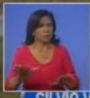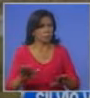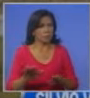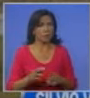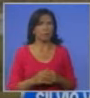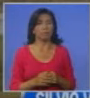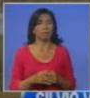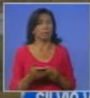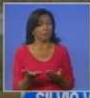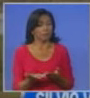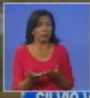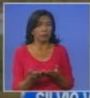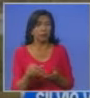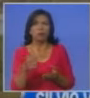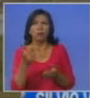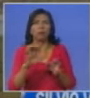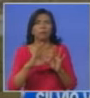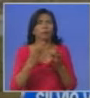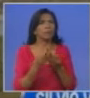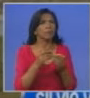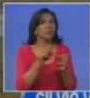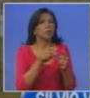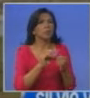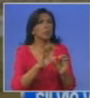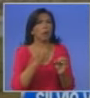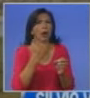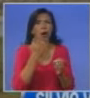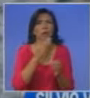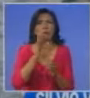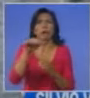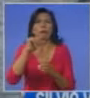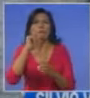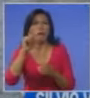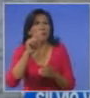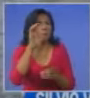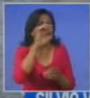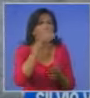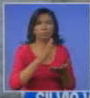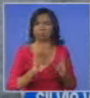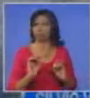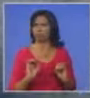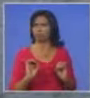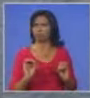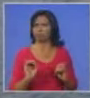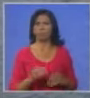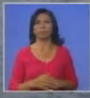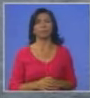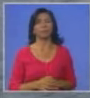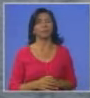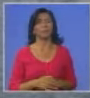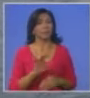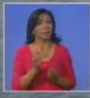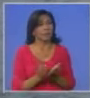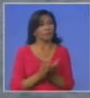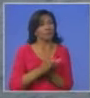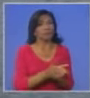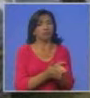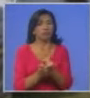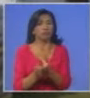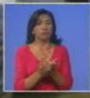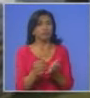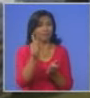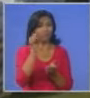no ha llegado ningún familiar o ninguna persona o ninguna noticia. Un operador del lugar confirmó que la lancha accidentada la tarde del